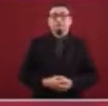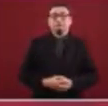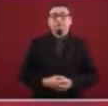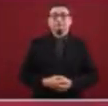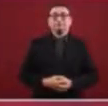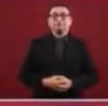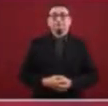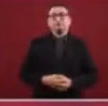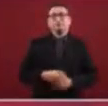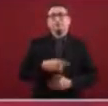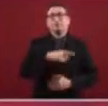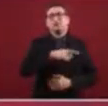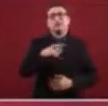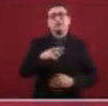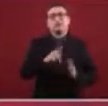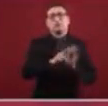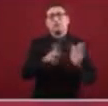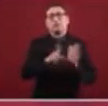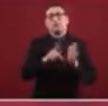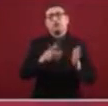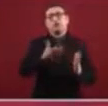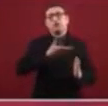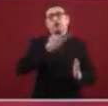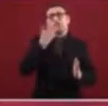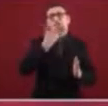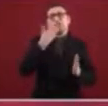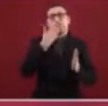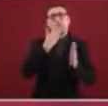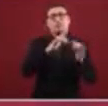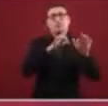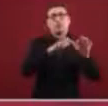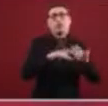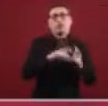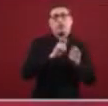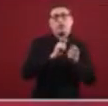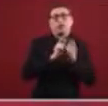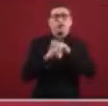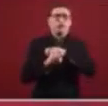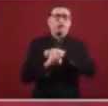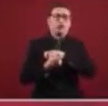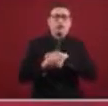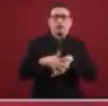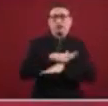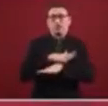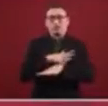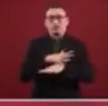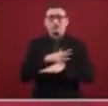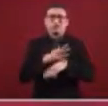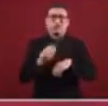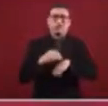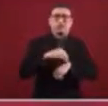Y suelen distorsionar las cosas, no ser profesionales.